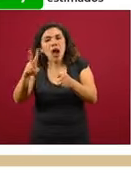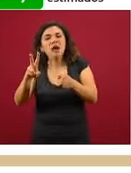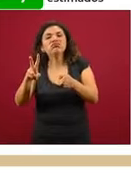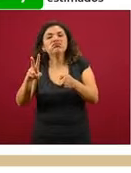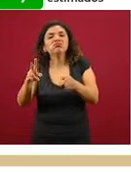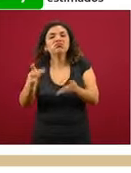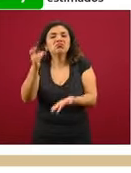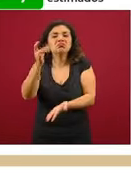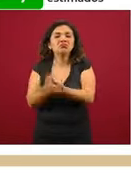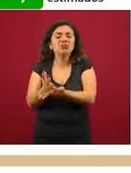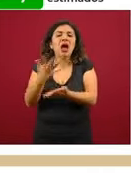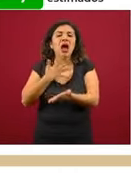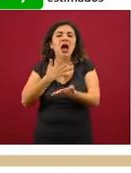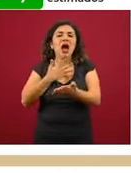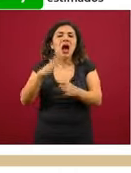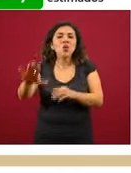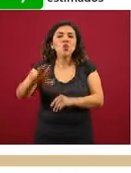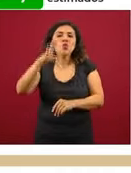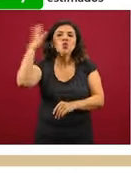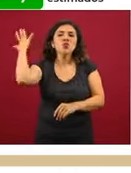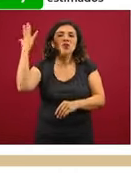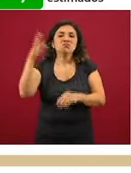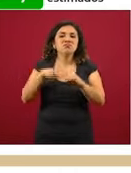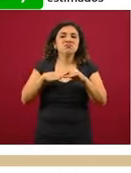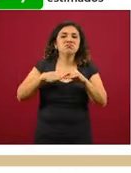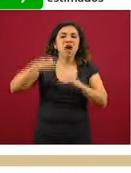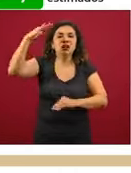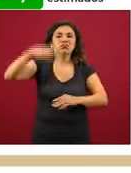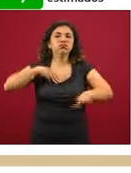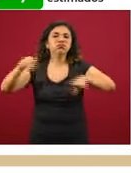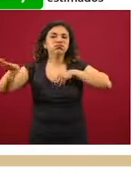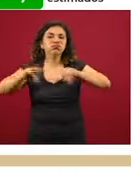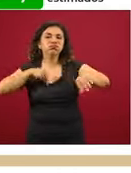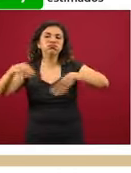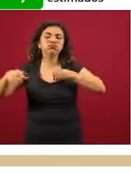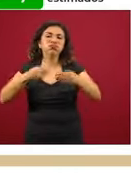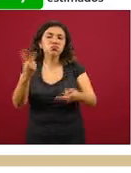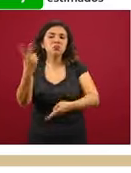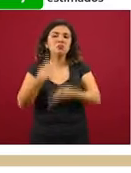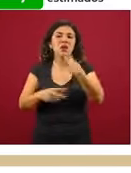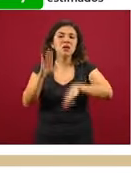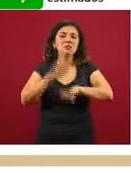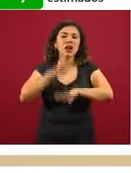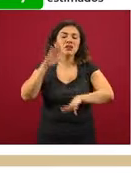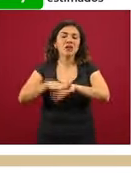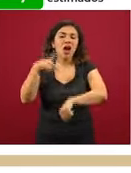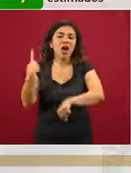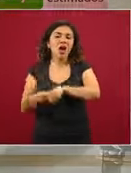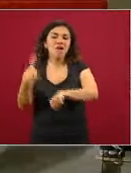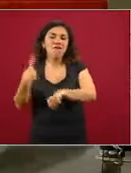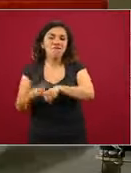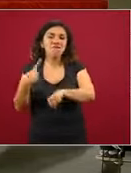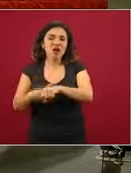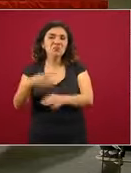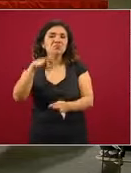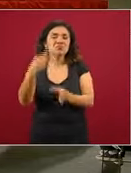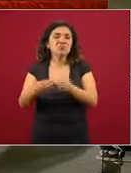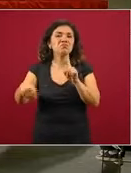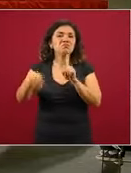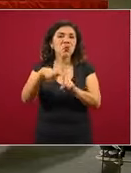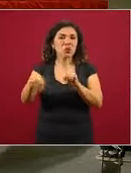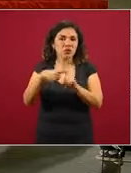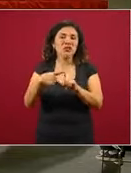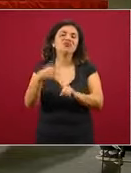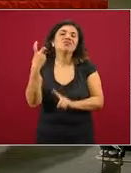claramente una notable aceleración en la cantidad de casos que se van confirmando, y en este